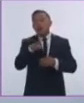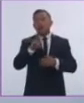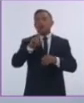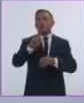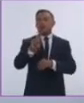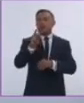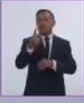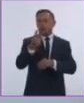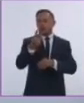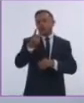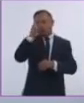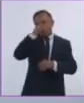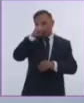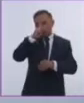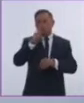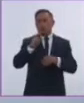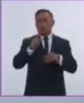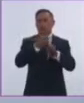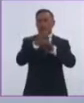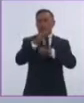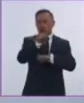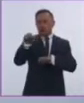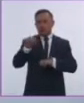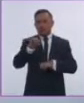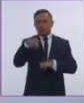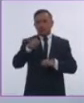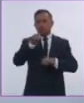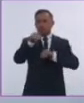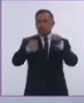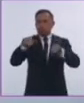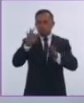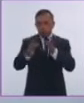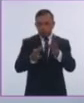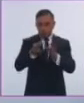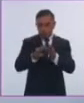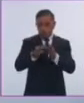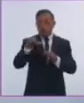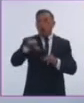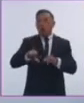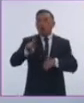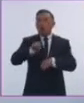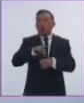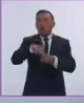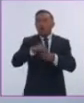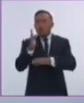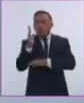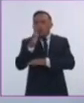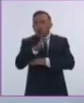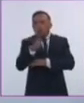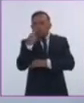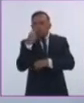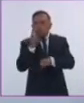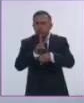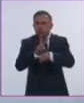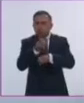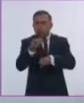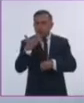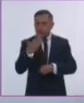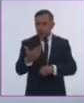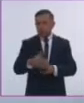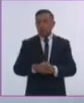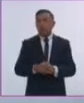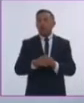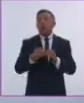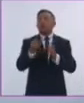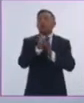instituto nacional electoral para vigilar y dar seguimiento al desarrollo de la jornada electoral nuestros sistemas están